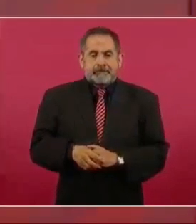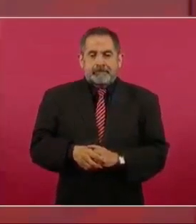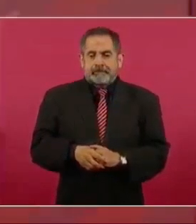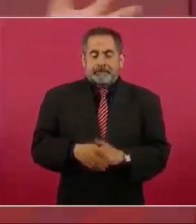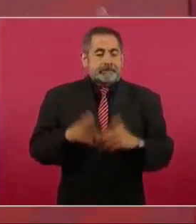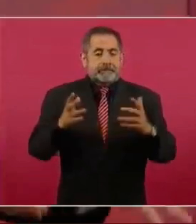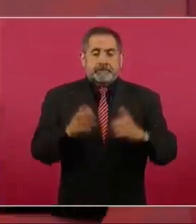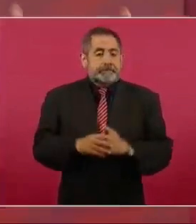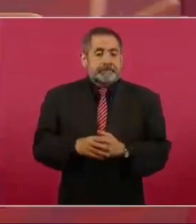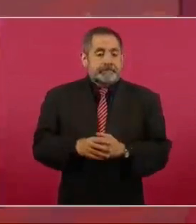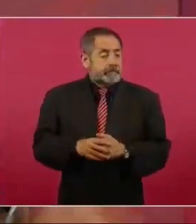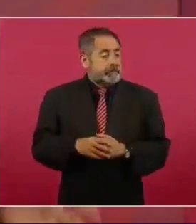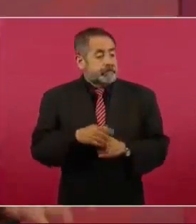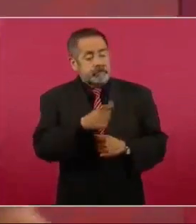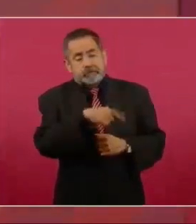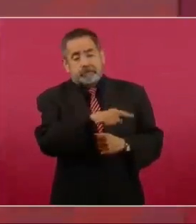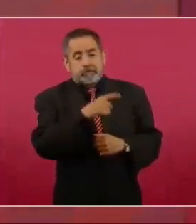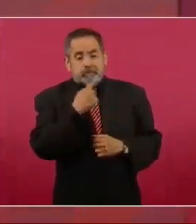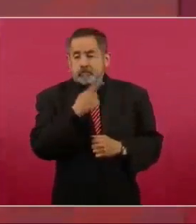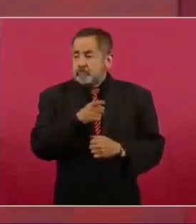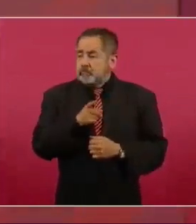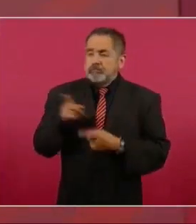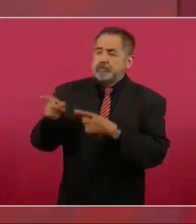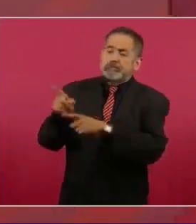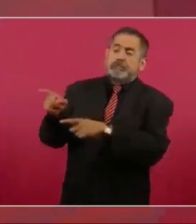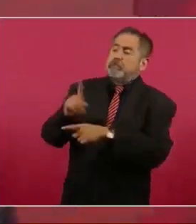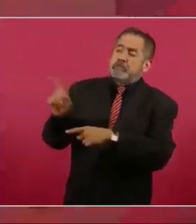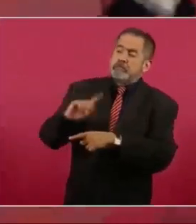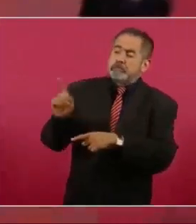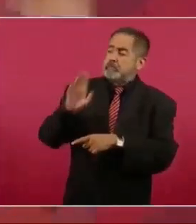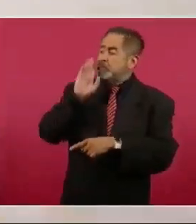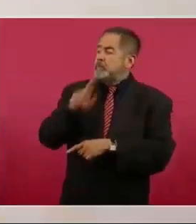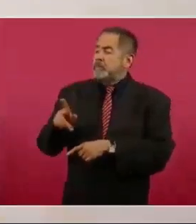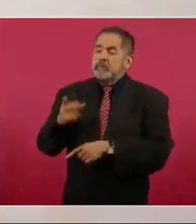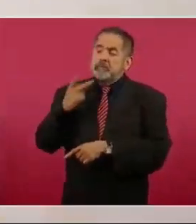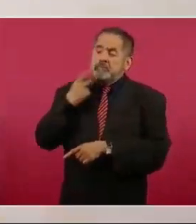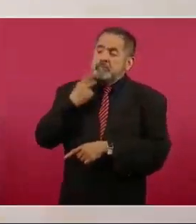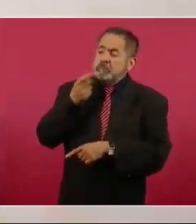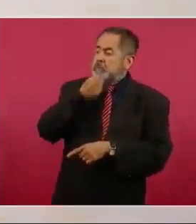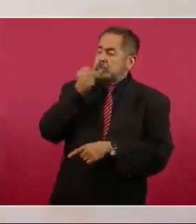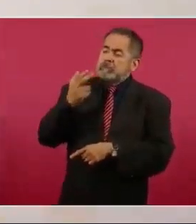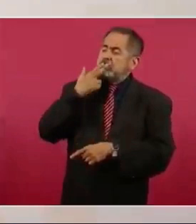Y dicen, son políticas viejas.